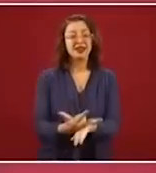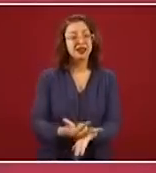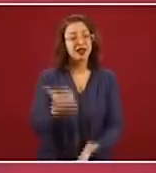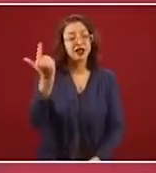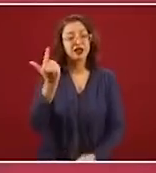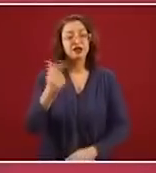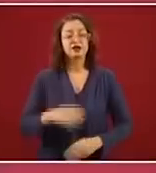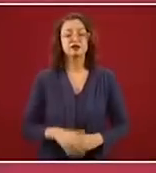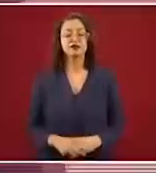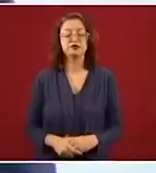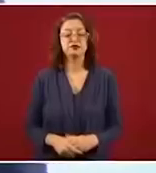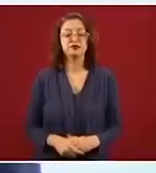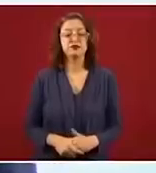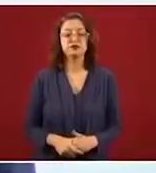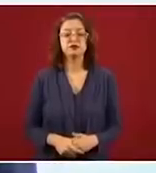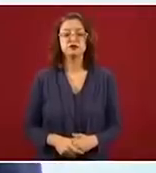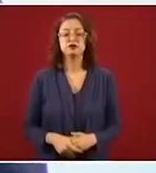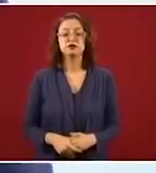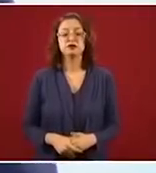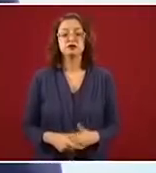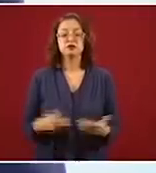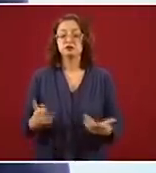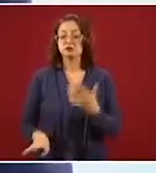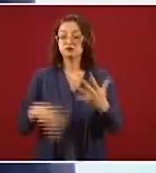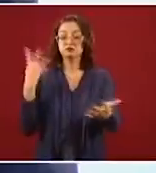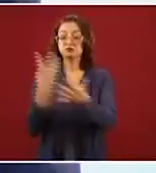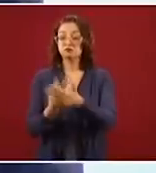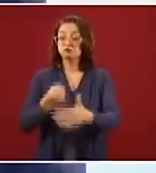No hay derecho a fianza.